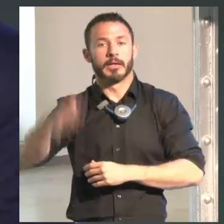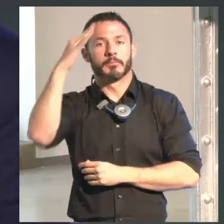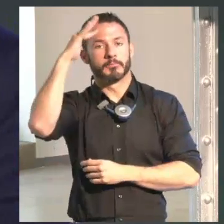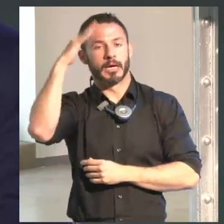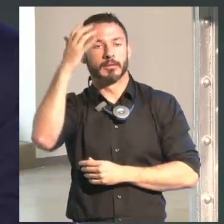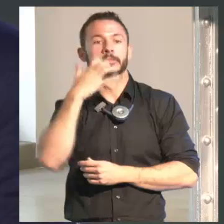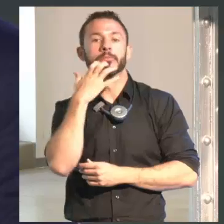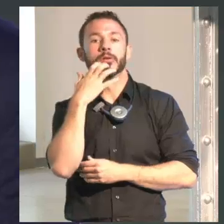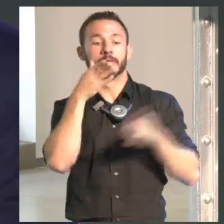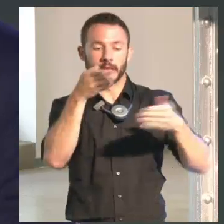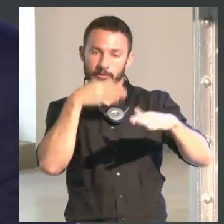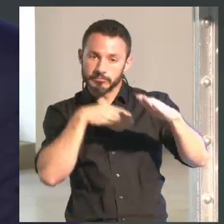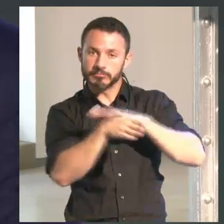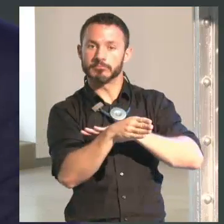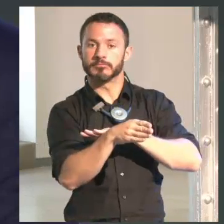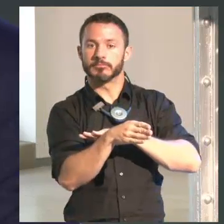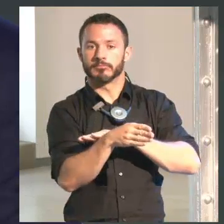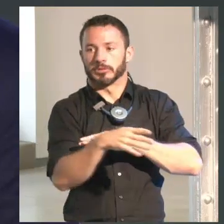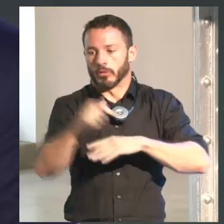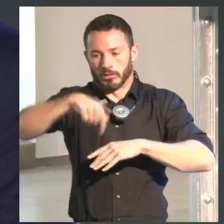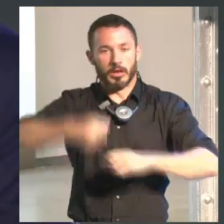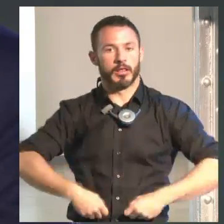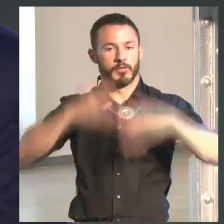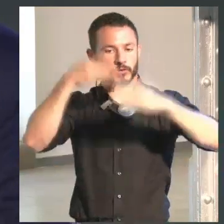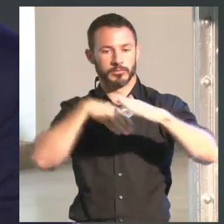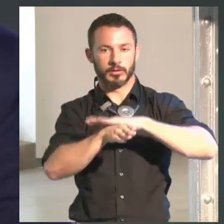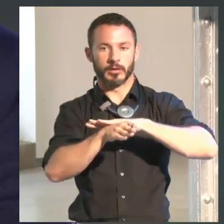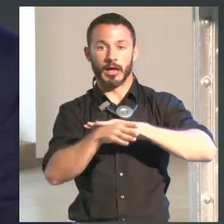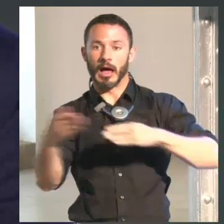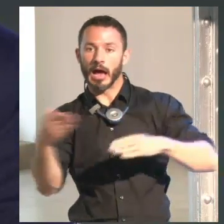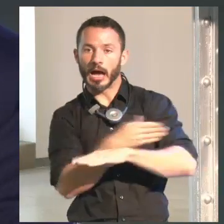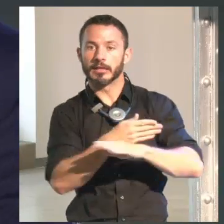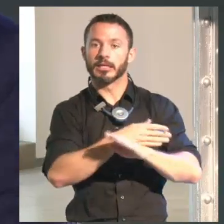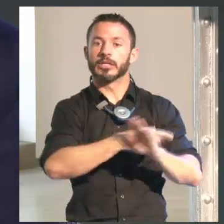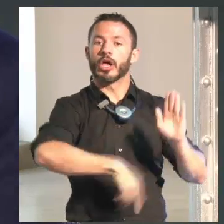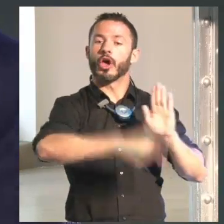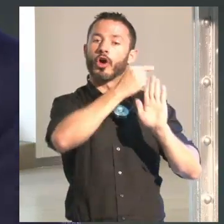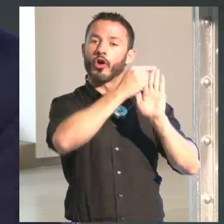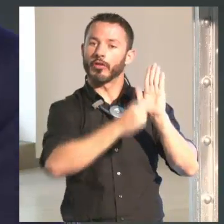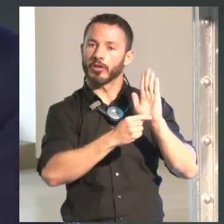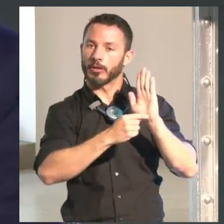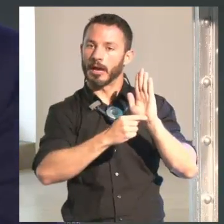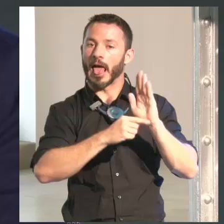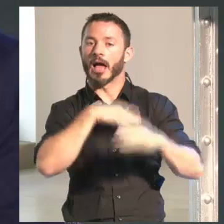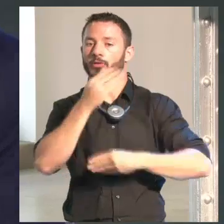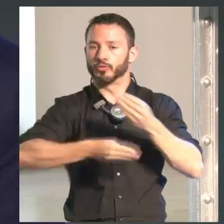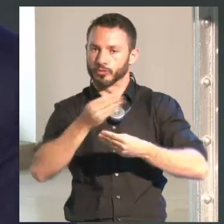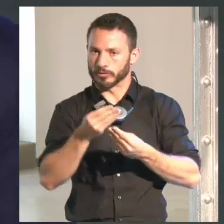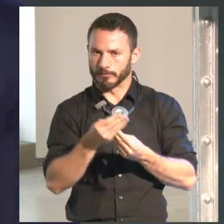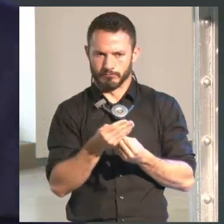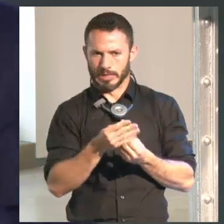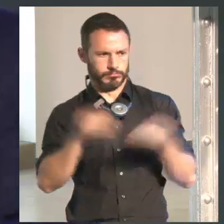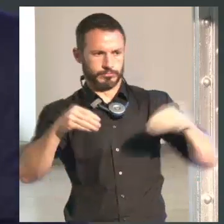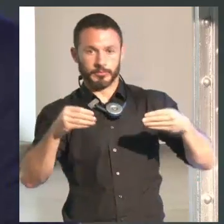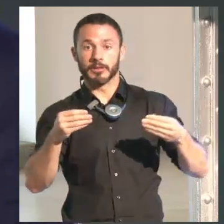entráis a una tienda o a este edificio tuvierais que aceptar unas condiciones de uso. Es absurdo. O sea, ¿por qué en un servicio